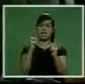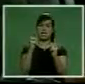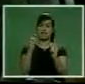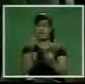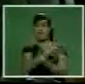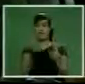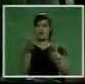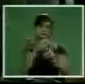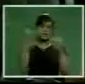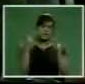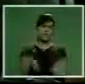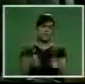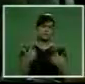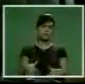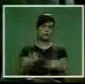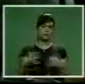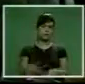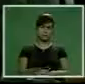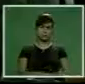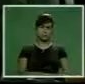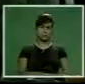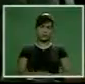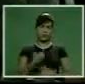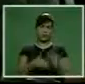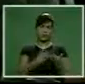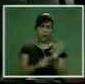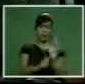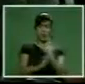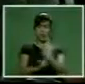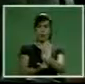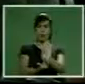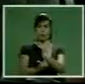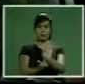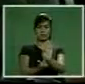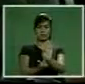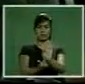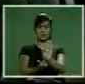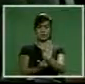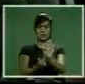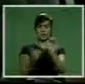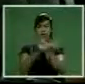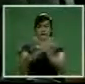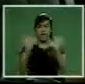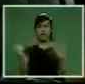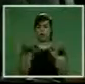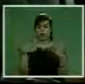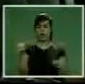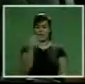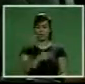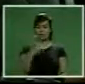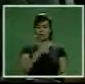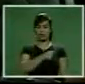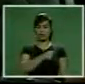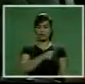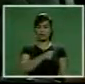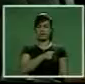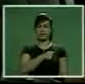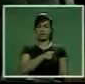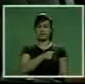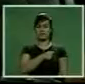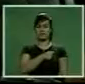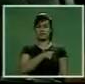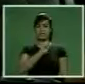de violencia posible. Y es decir, tú puedes ir ilustrando todas esas actitudes, desde la violencia